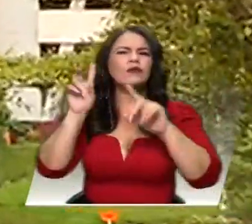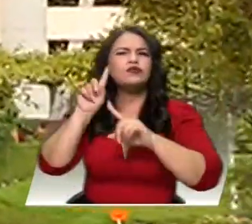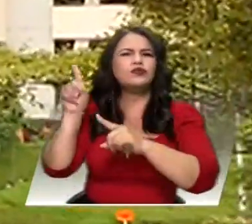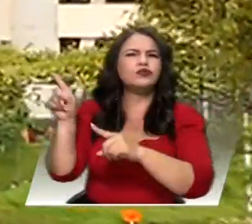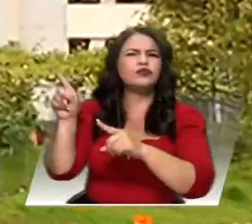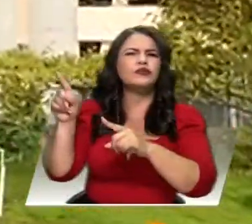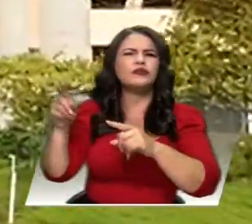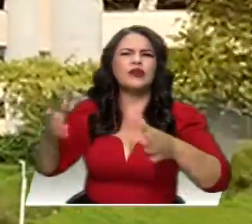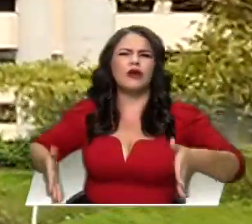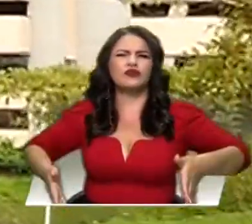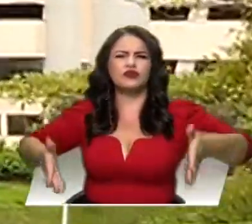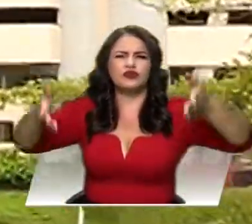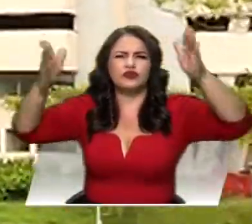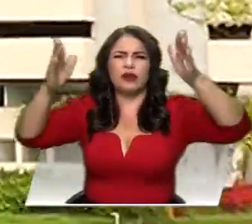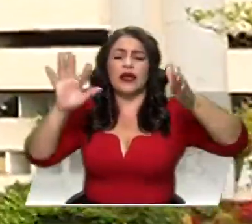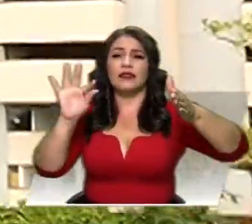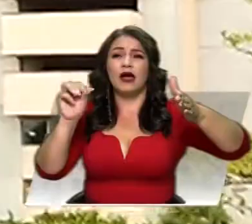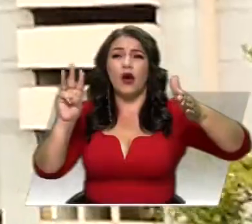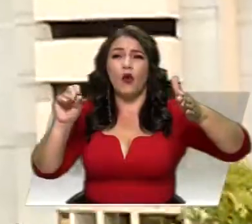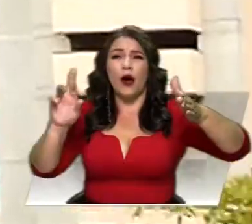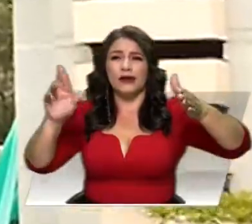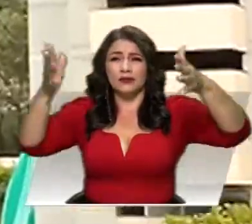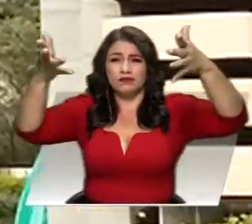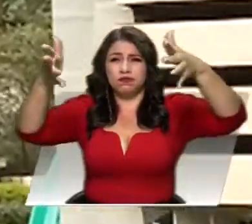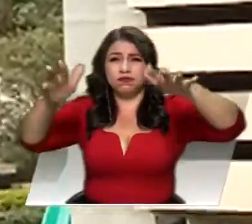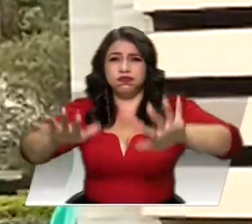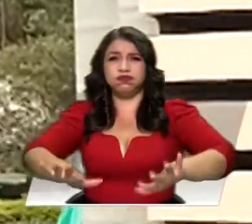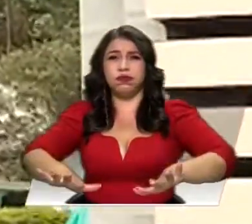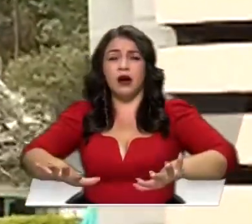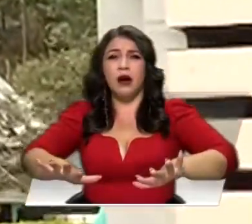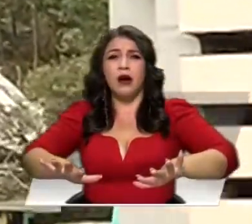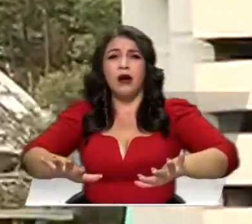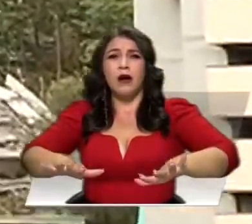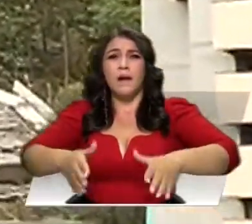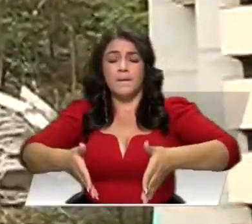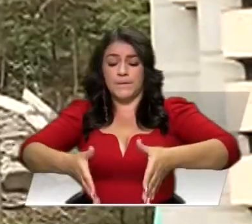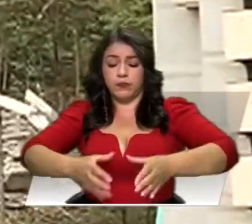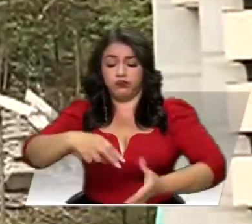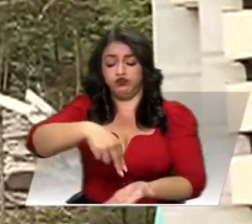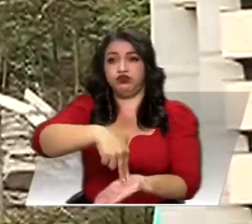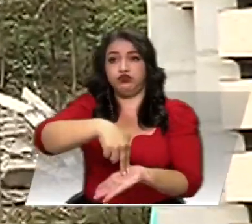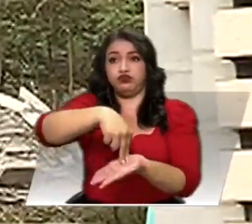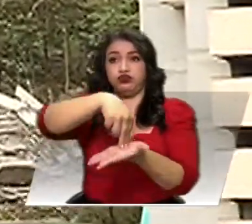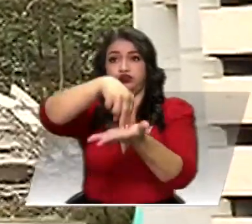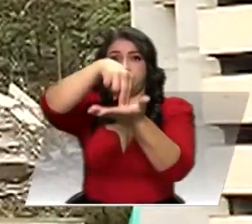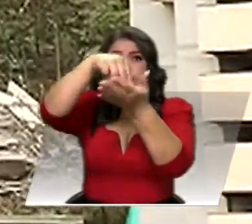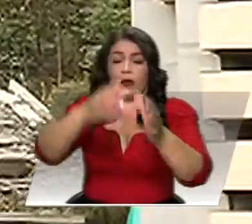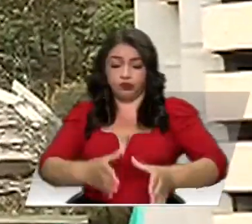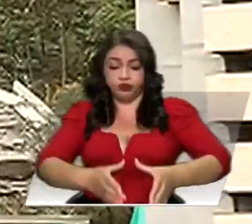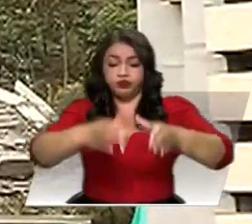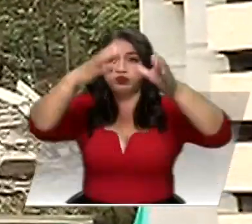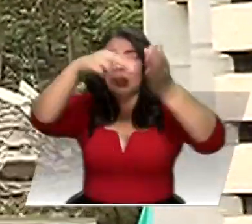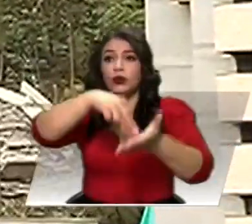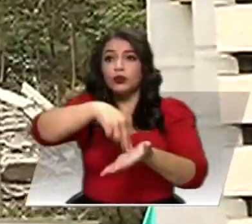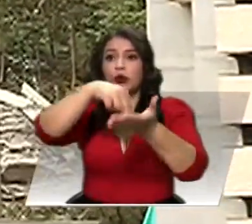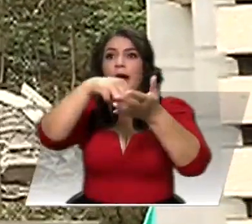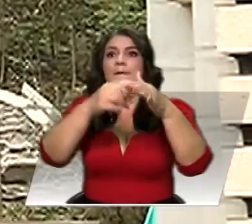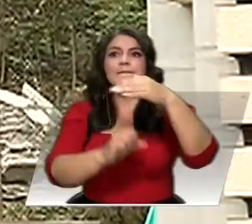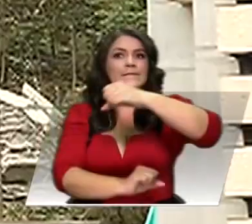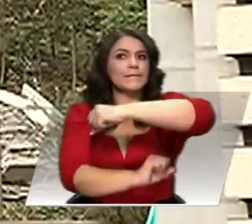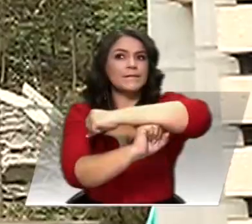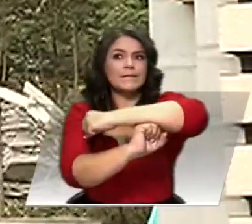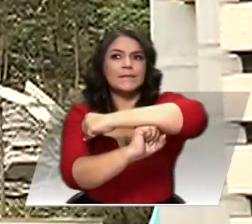Towers. Los escombros y una nube y una torre que permanece en pie y que en el transcurso del